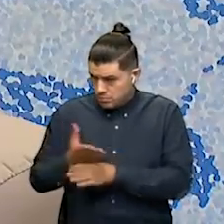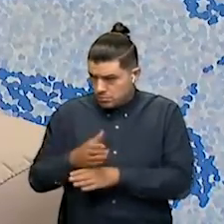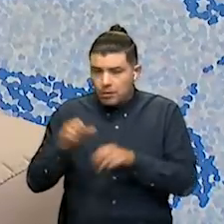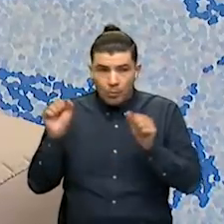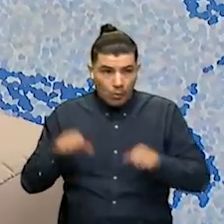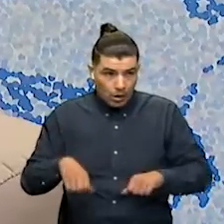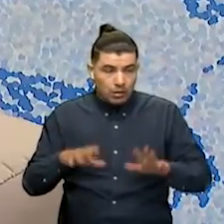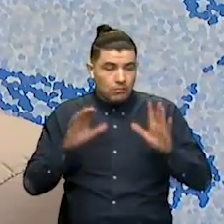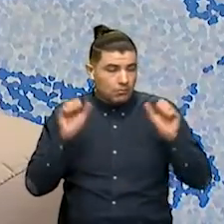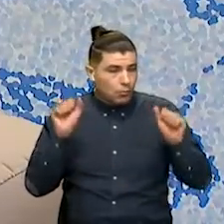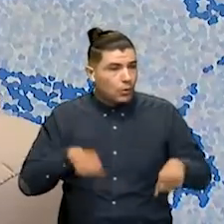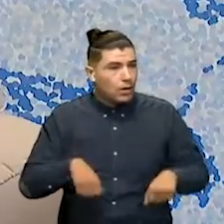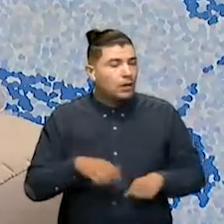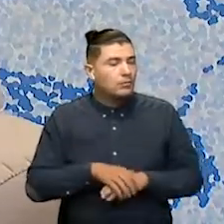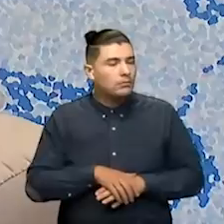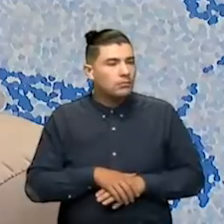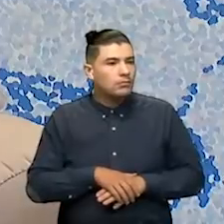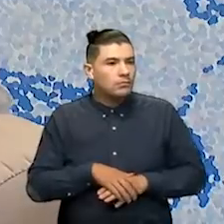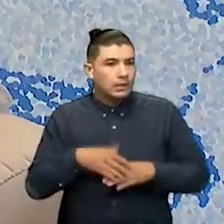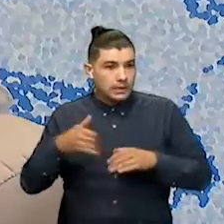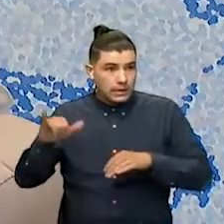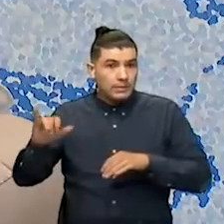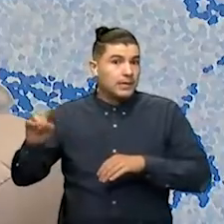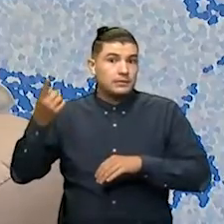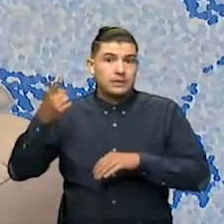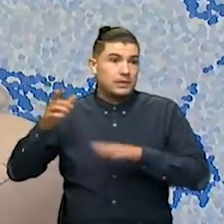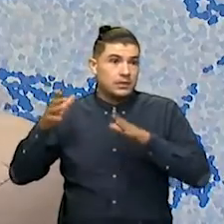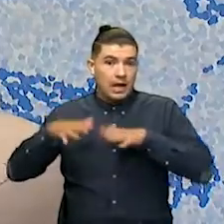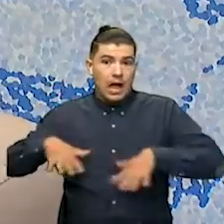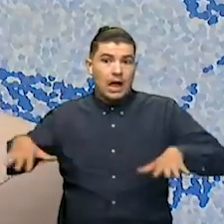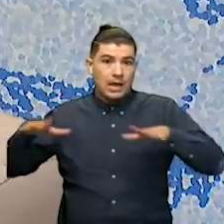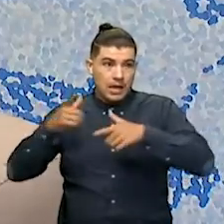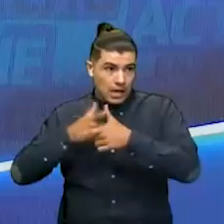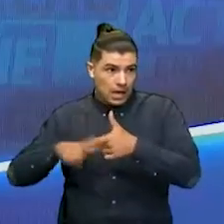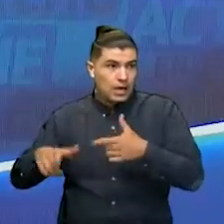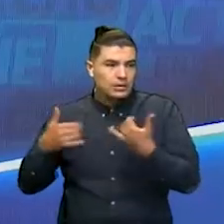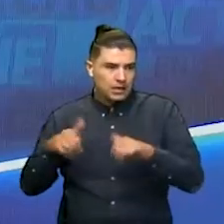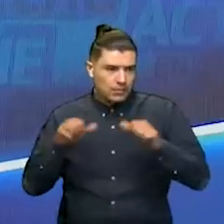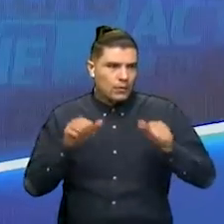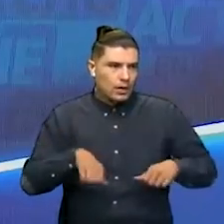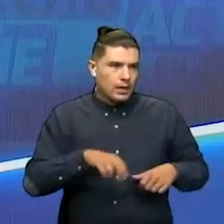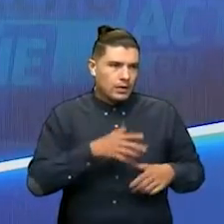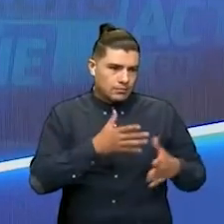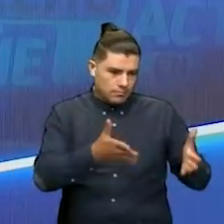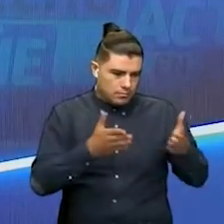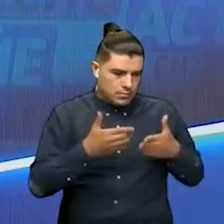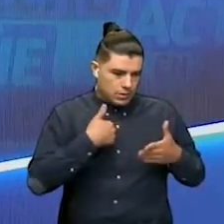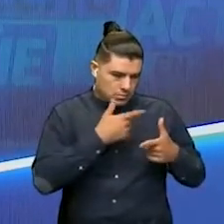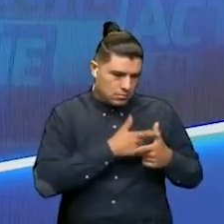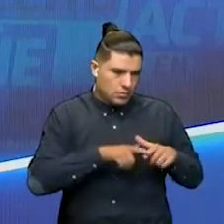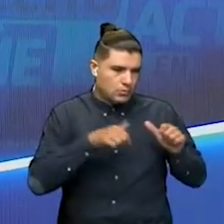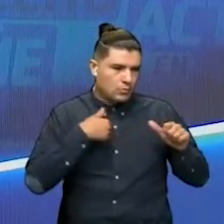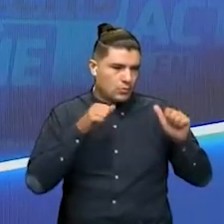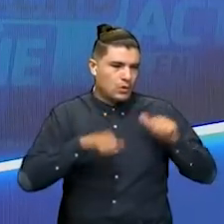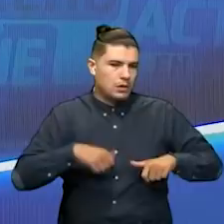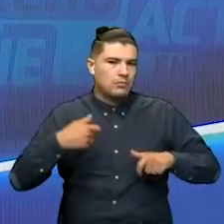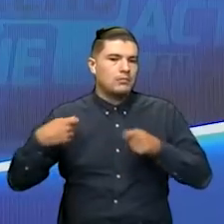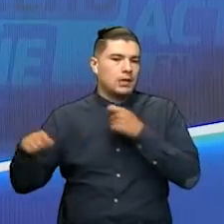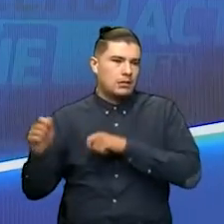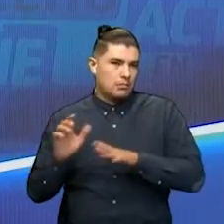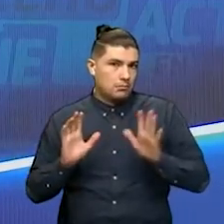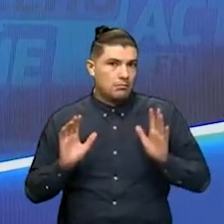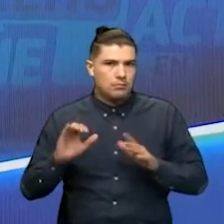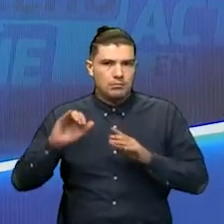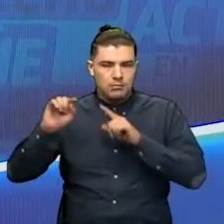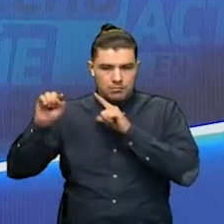problema. Si está ya desenglobado el terreno mayor, ¿no? El terreno más grande. Sí. Muy bien. Tenemos una pregunta que nos hacen a través de WhatsApp, es